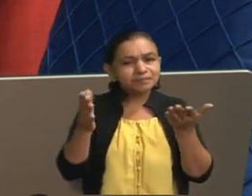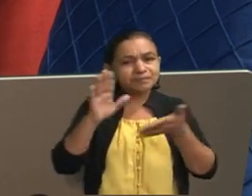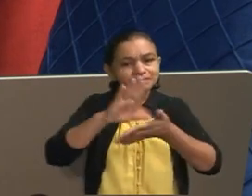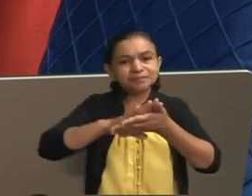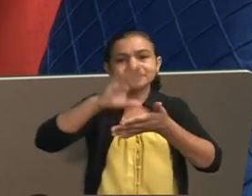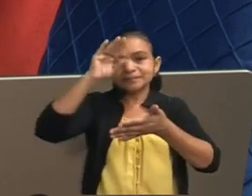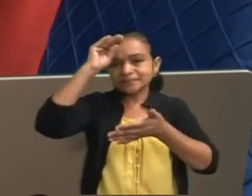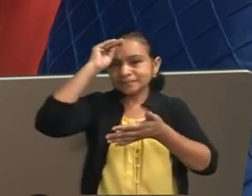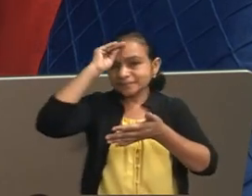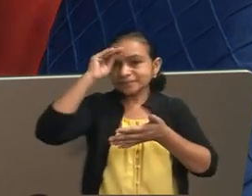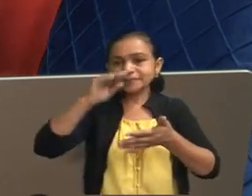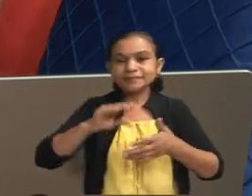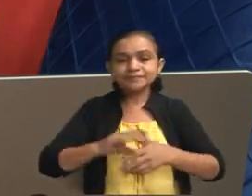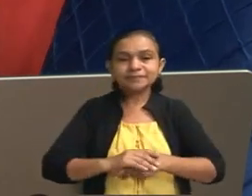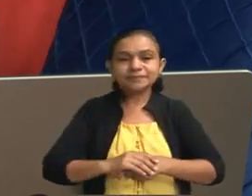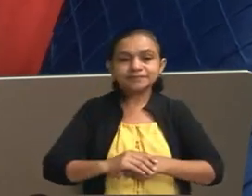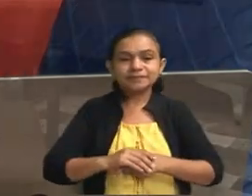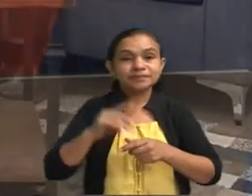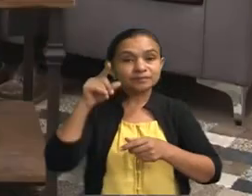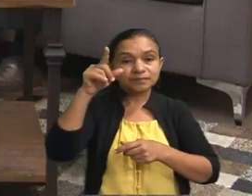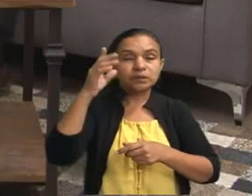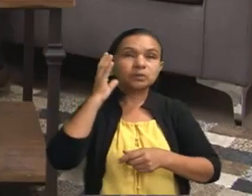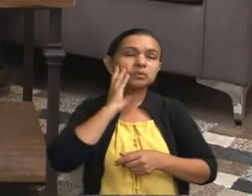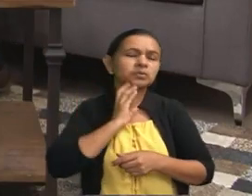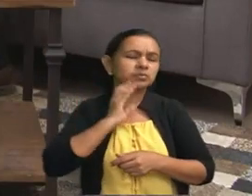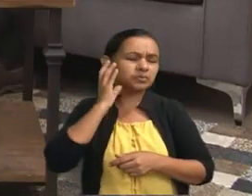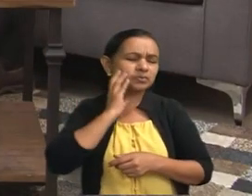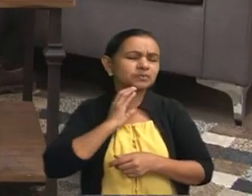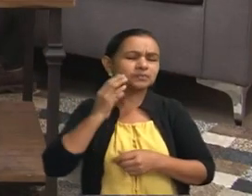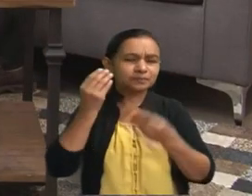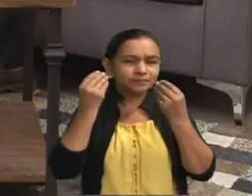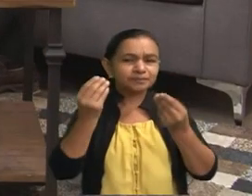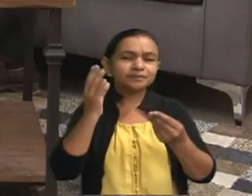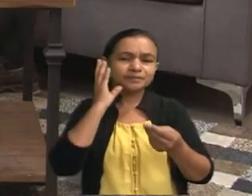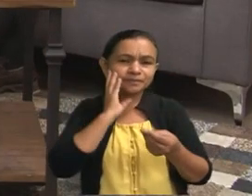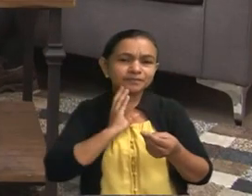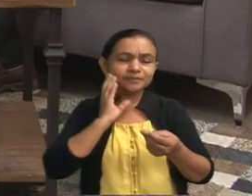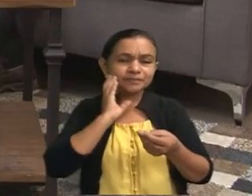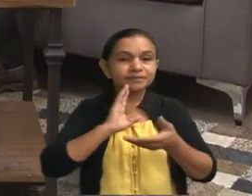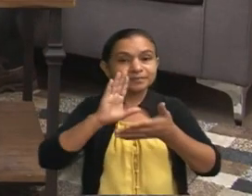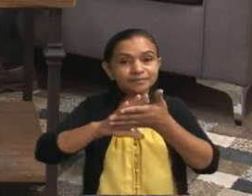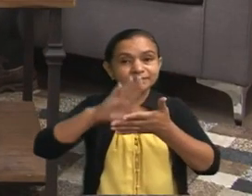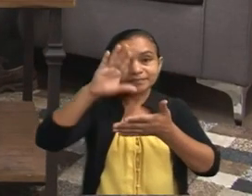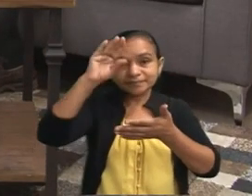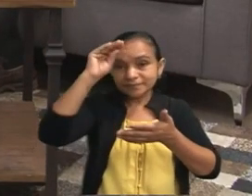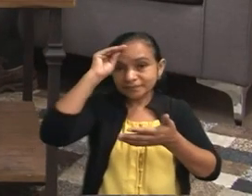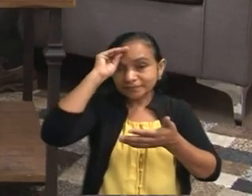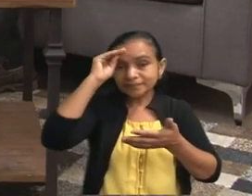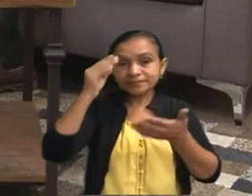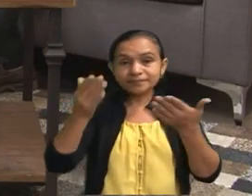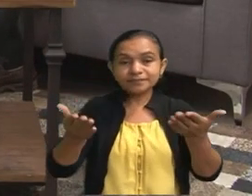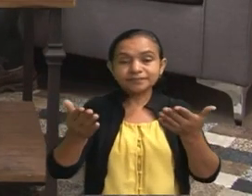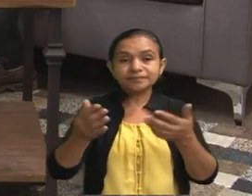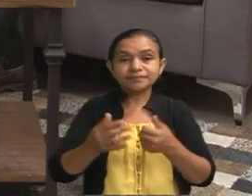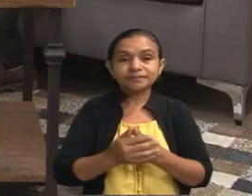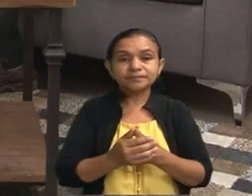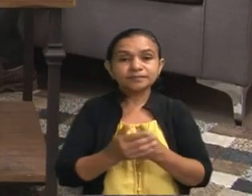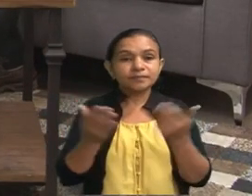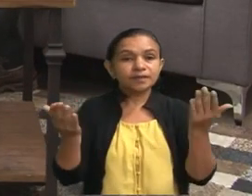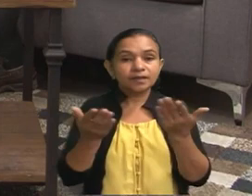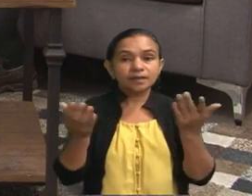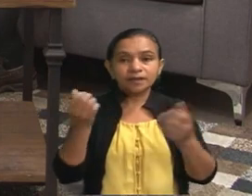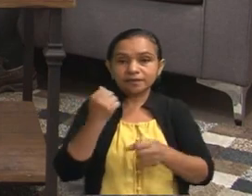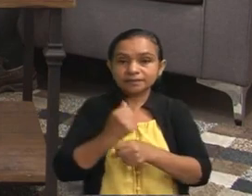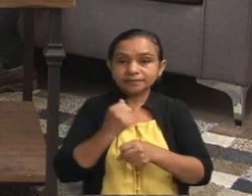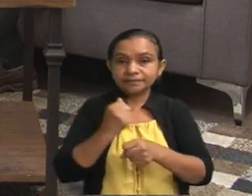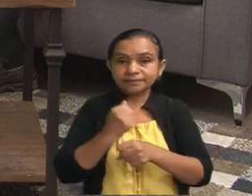¿no? Y ellos tienen mucha experiencia, ¿no? Y de esto aprendimos también en cuestiones prácticas. Cómo trabajan en